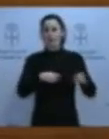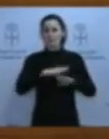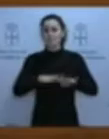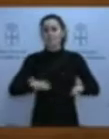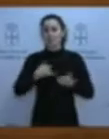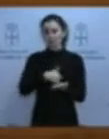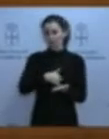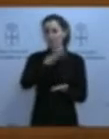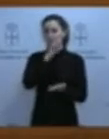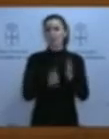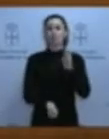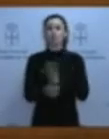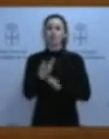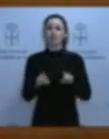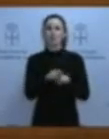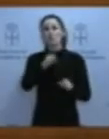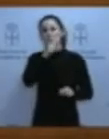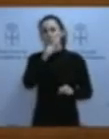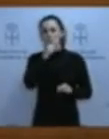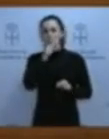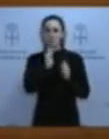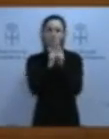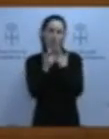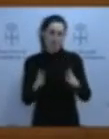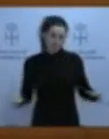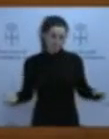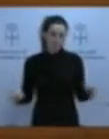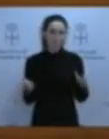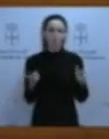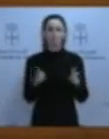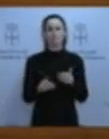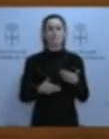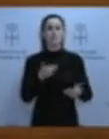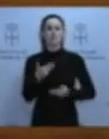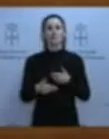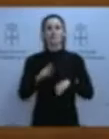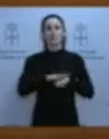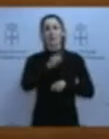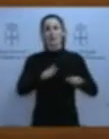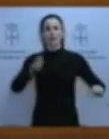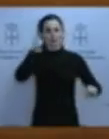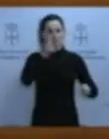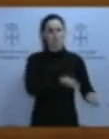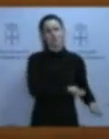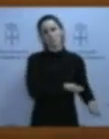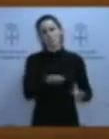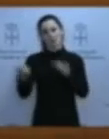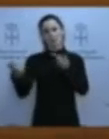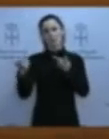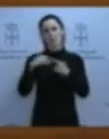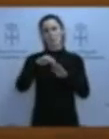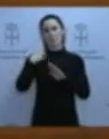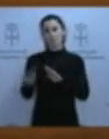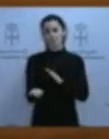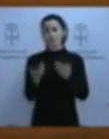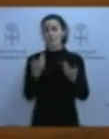los fenómenos del envejecimiento poblacional y de los procesos de despoblamiento de las zonas rurales asturianas.